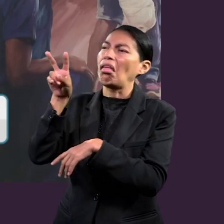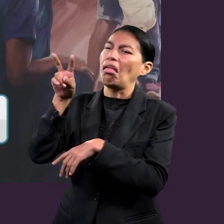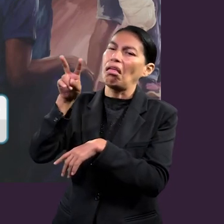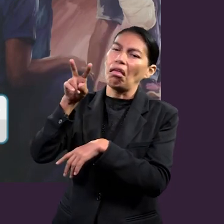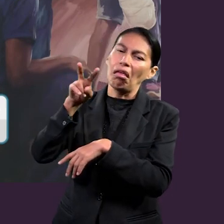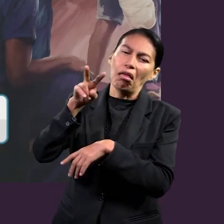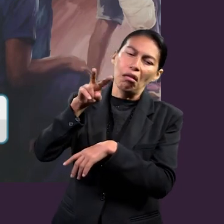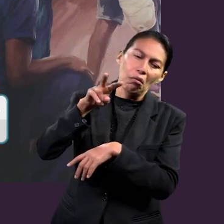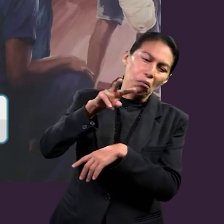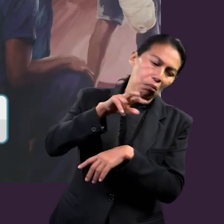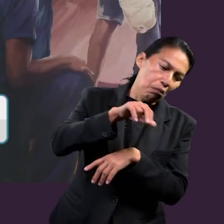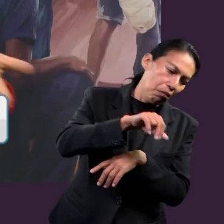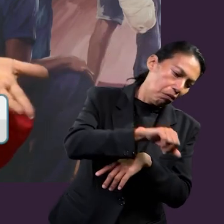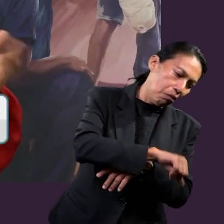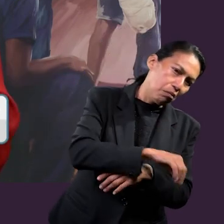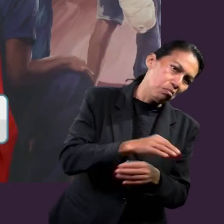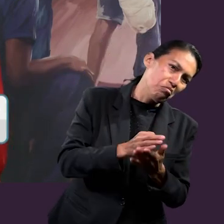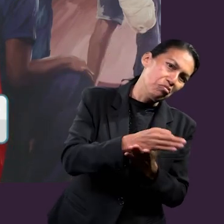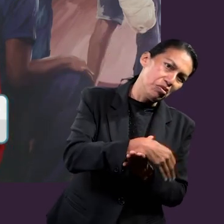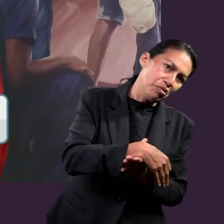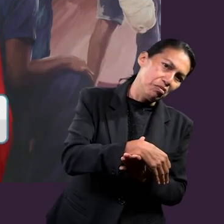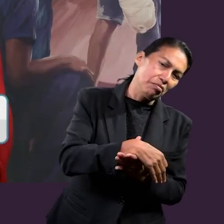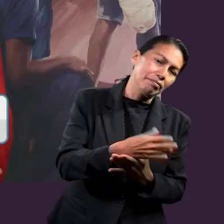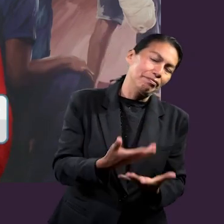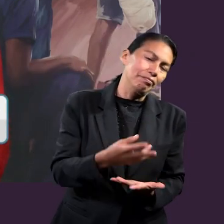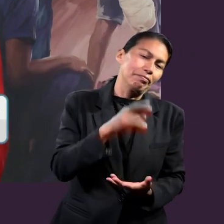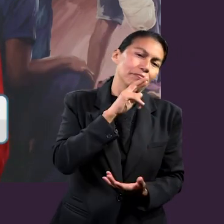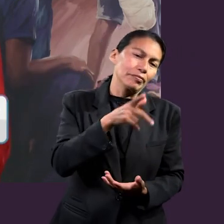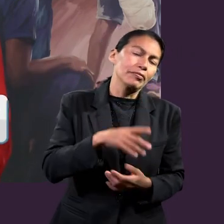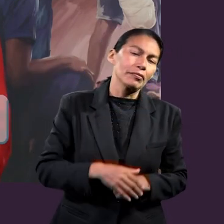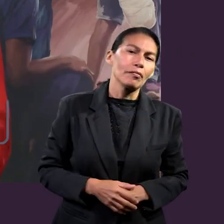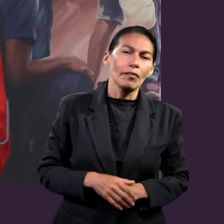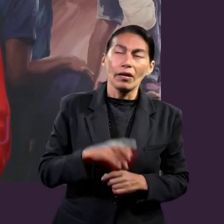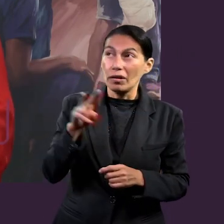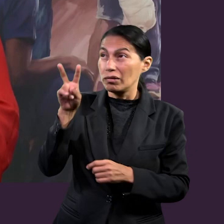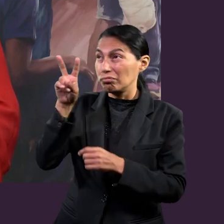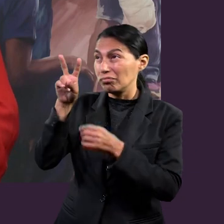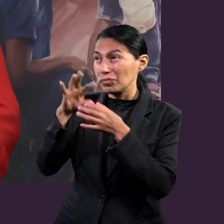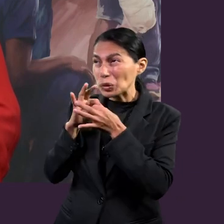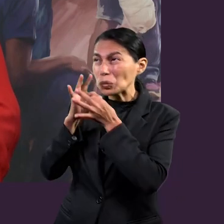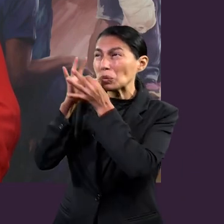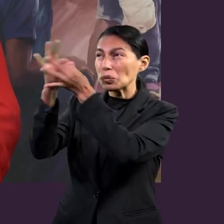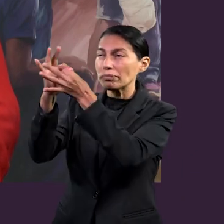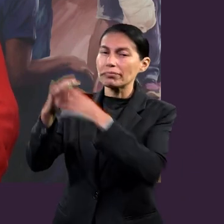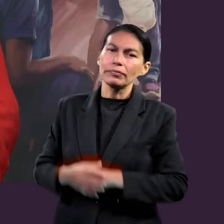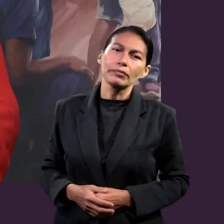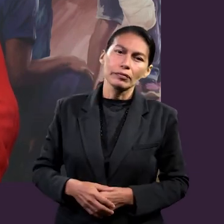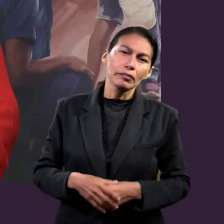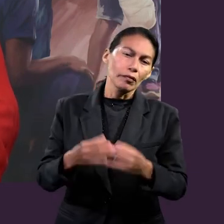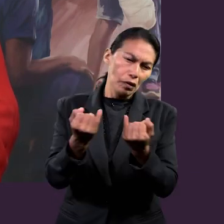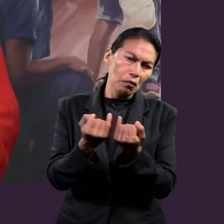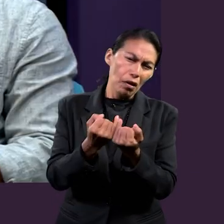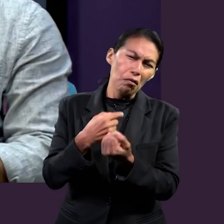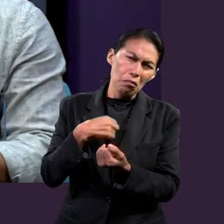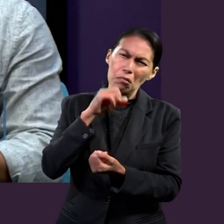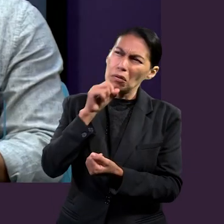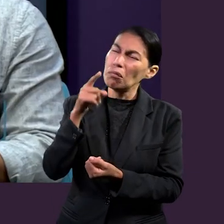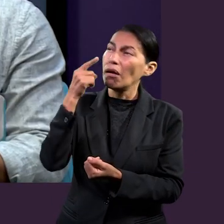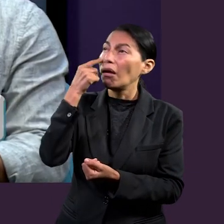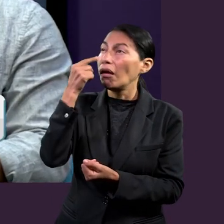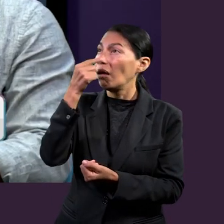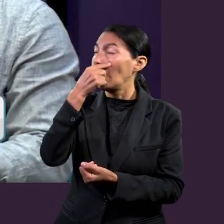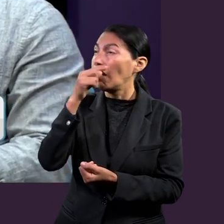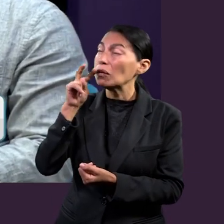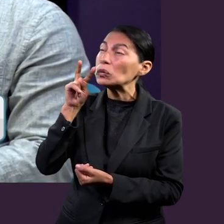espiral de caída y no va a haber nada que nos detenga si no volvemos a Él. ¿Abner? Puesto a los